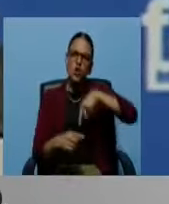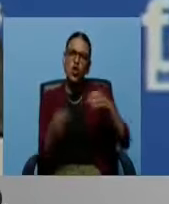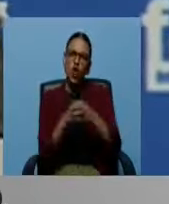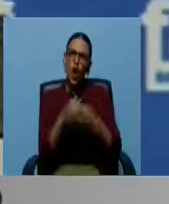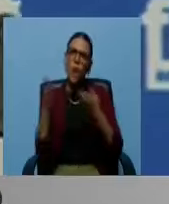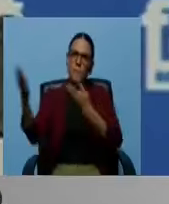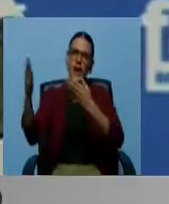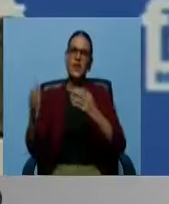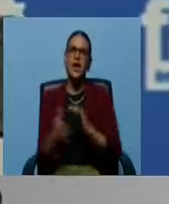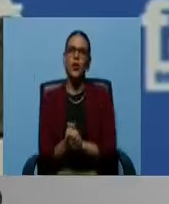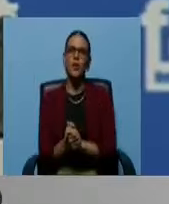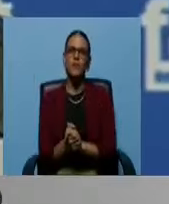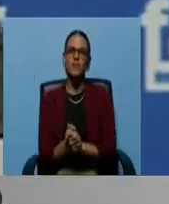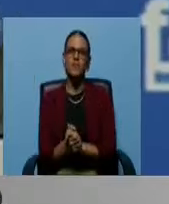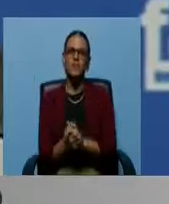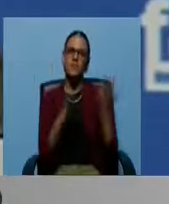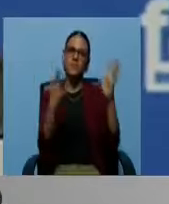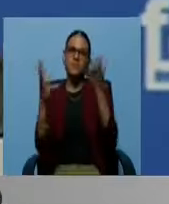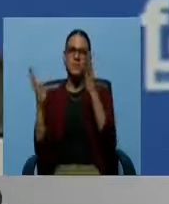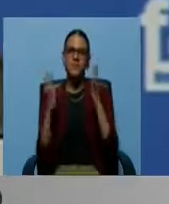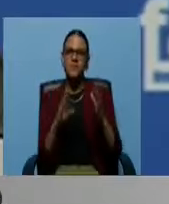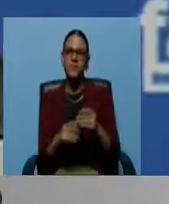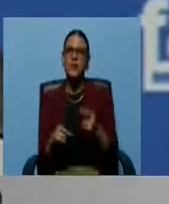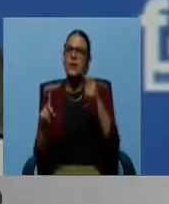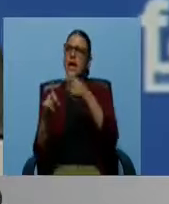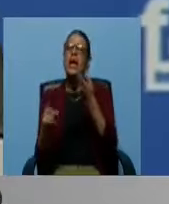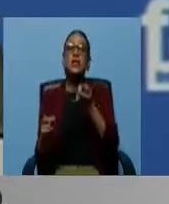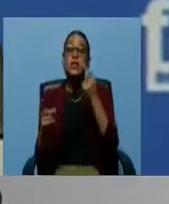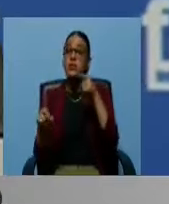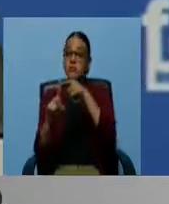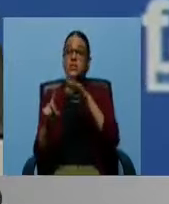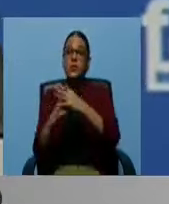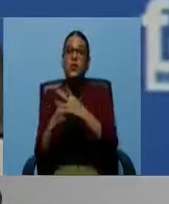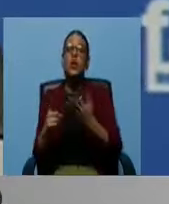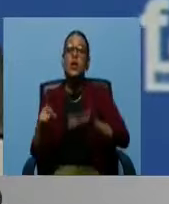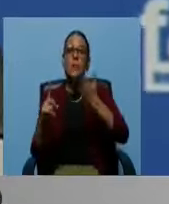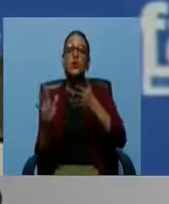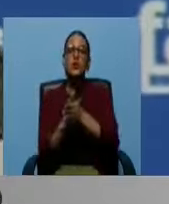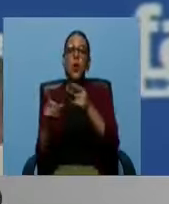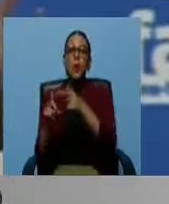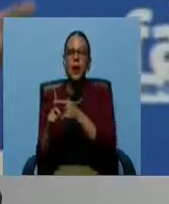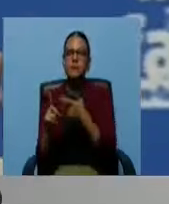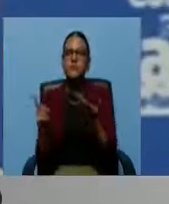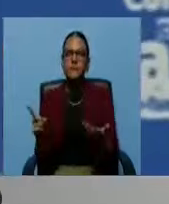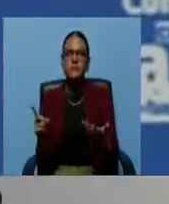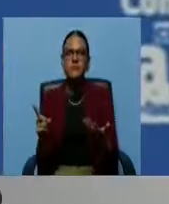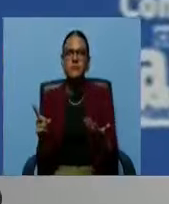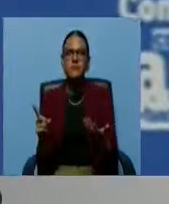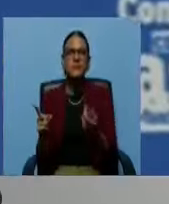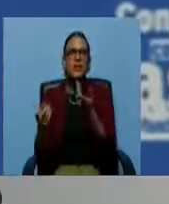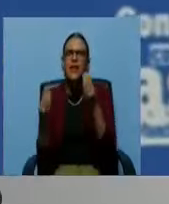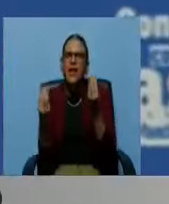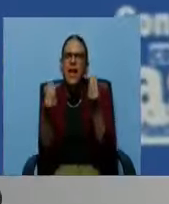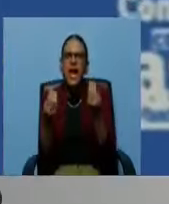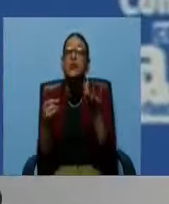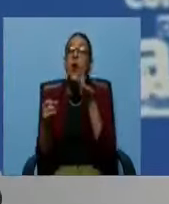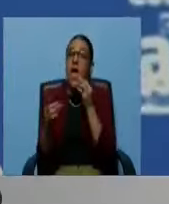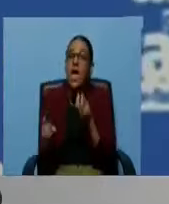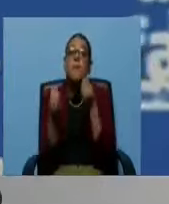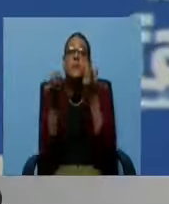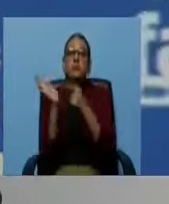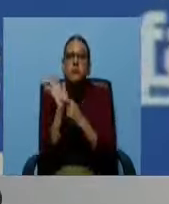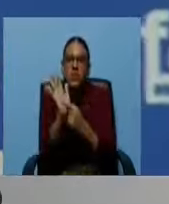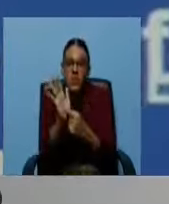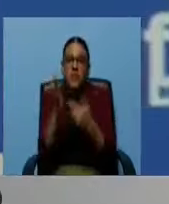camarada Daniel Jadue. Un elemento que es el lawfare. Te digo, pongo de ejemplo, lo están